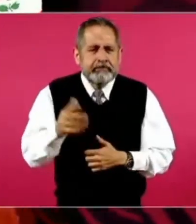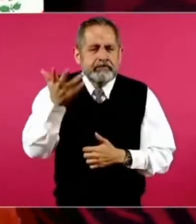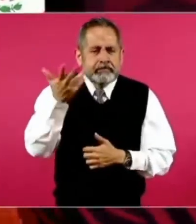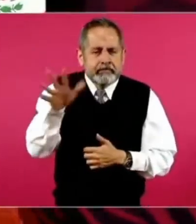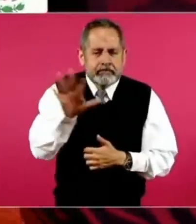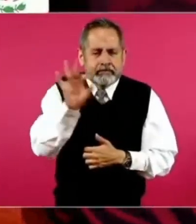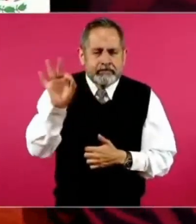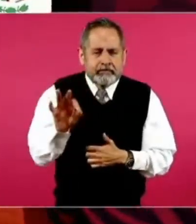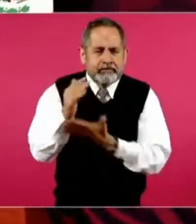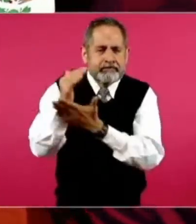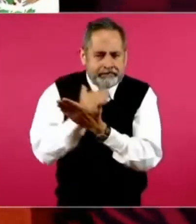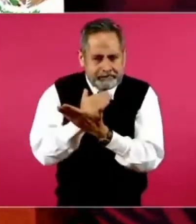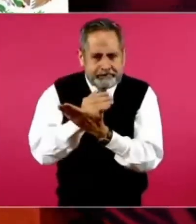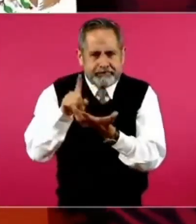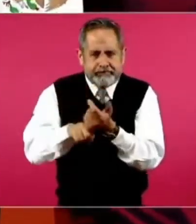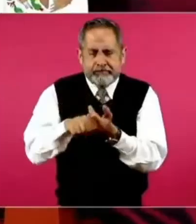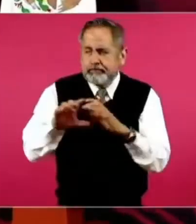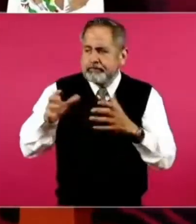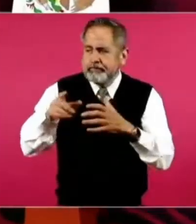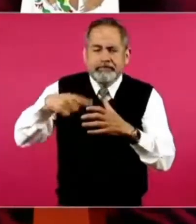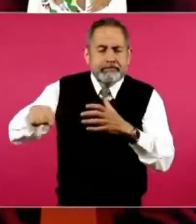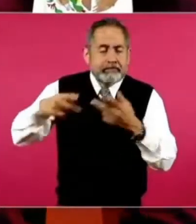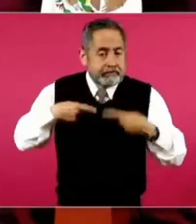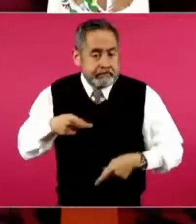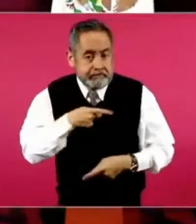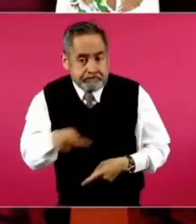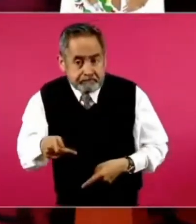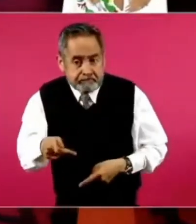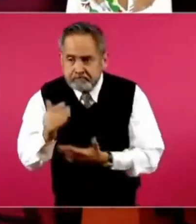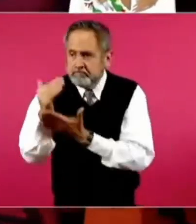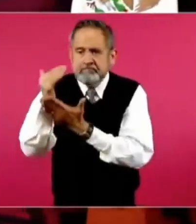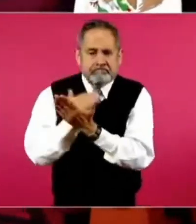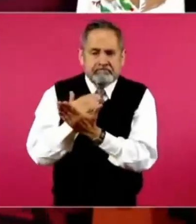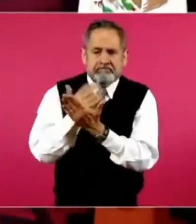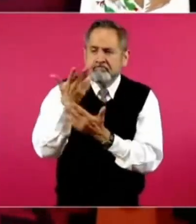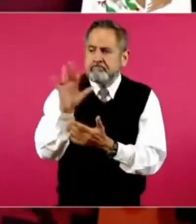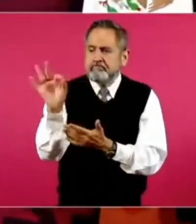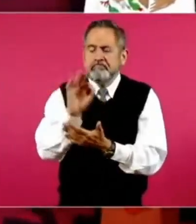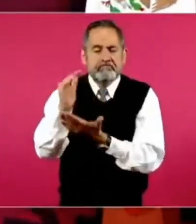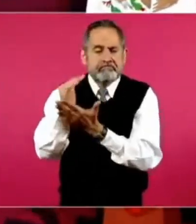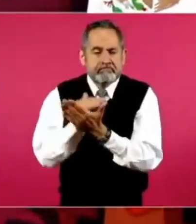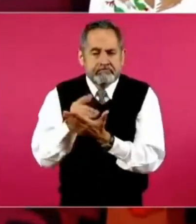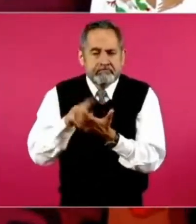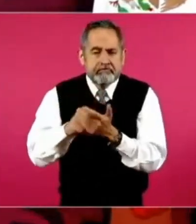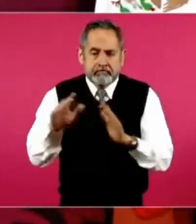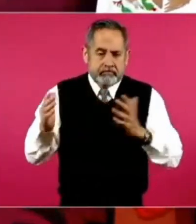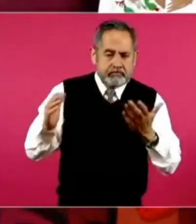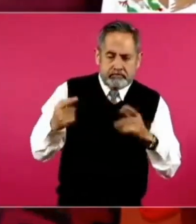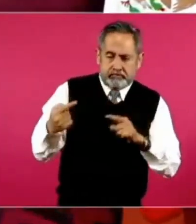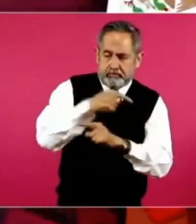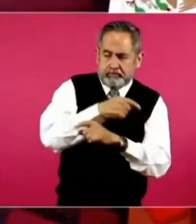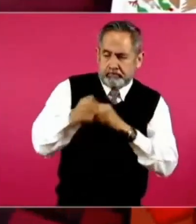10% menos de pobreza con relación al 18.